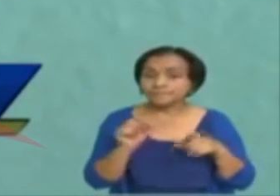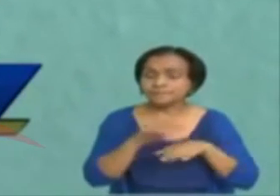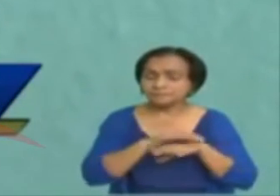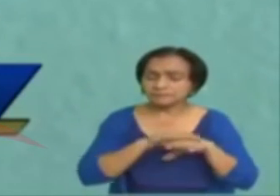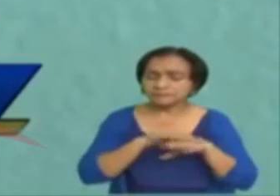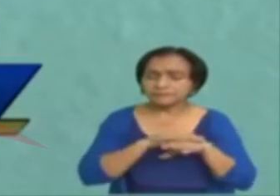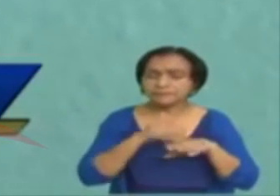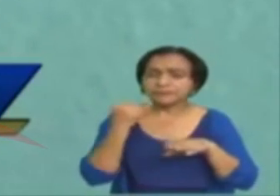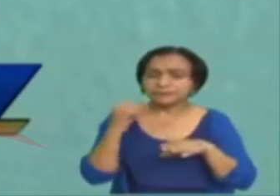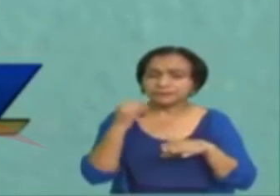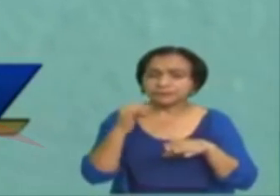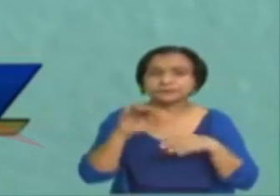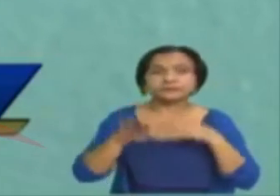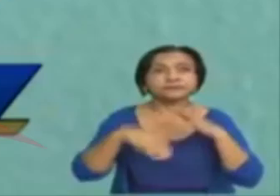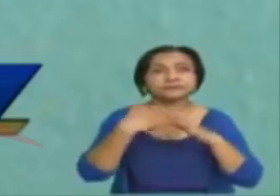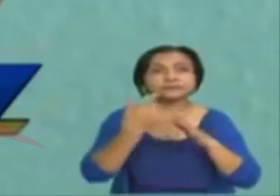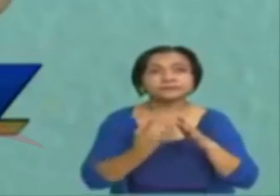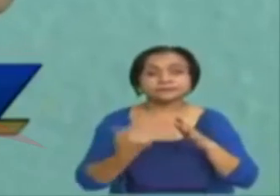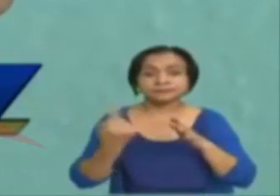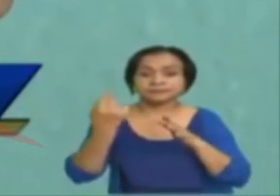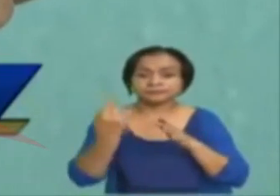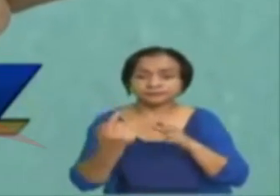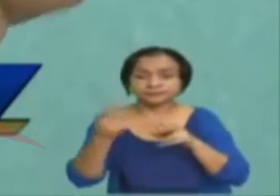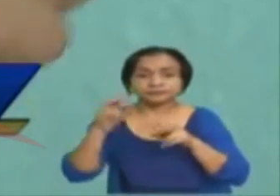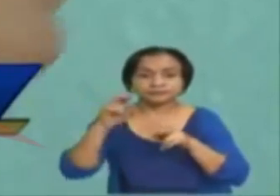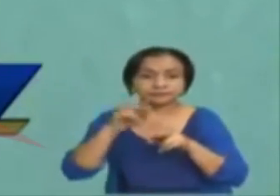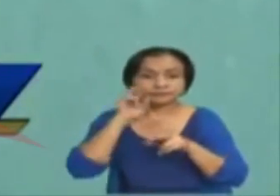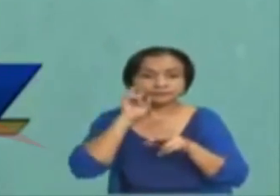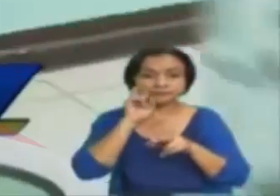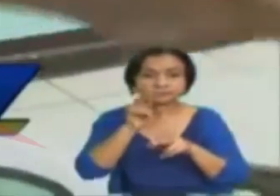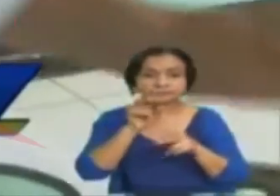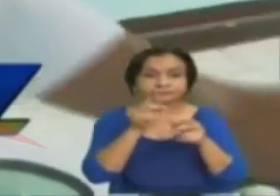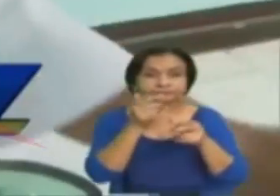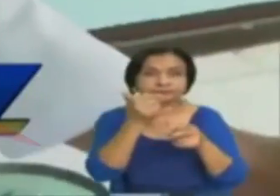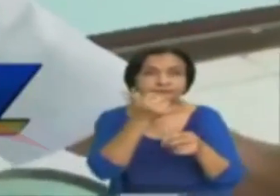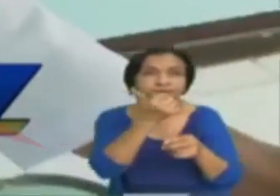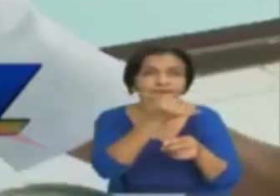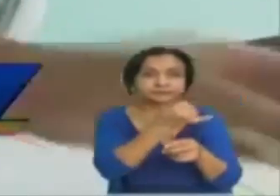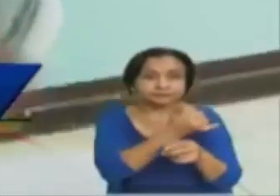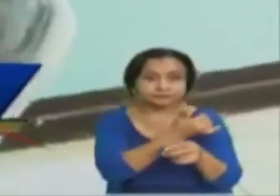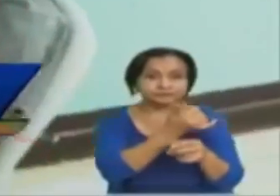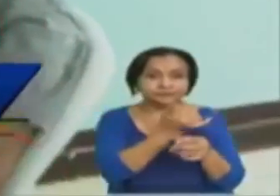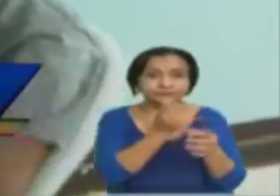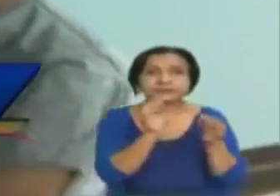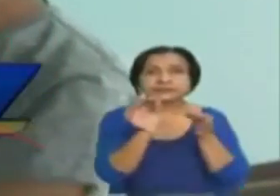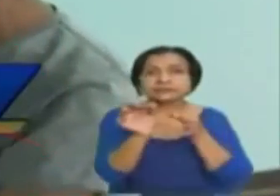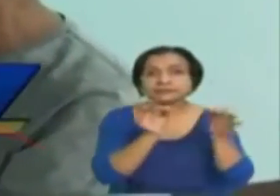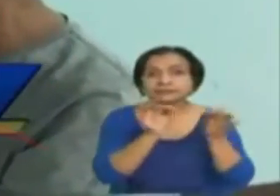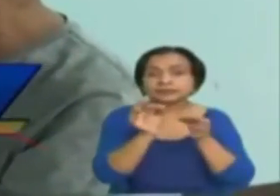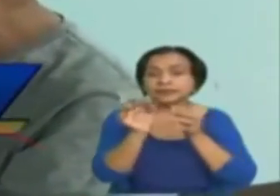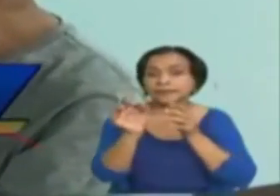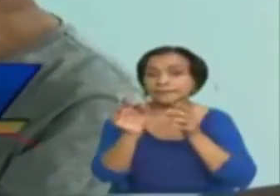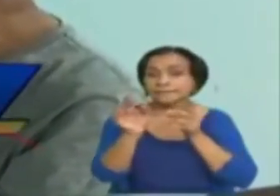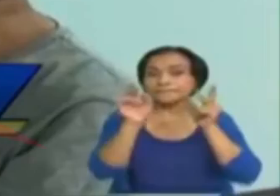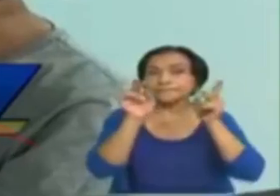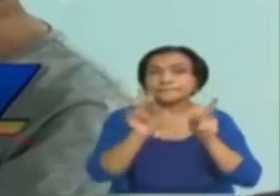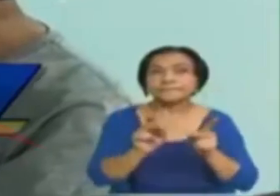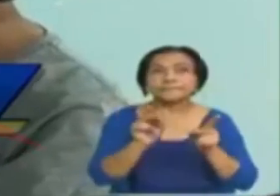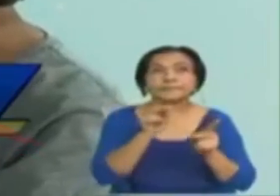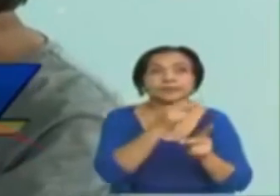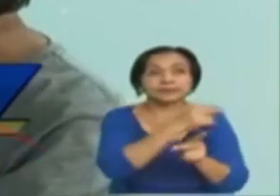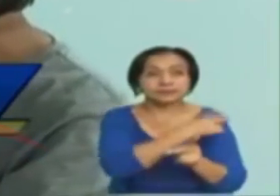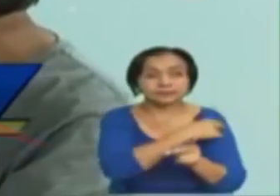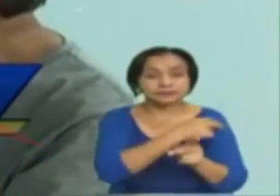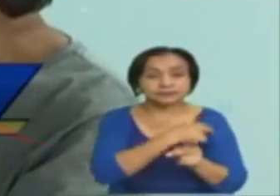segundas. Jinotega, Casa de Fed Salud, 8 de la mañana, primeras y segundas. Esto es en Jinotega